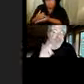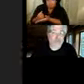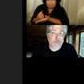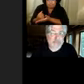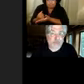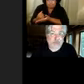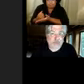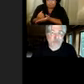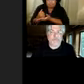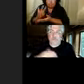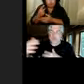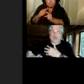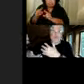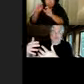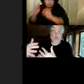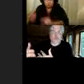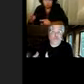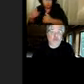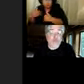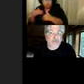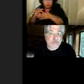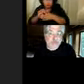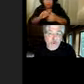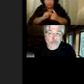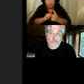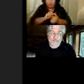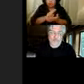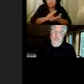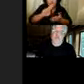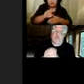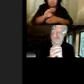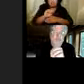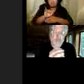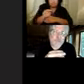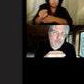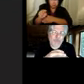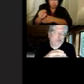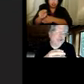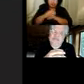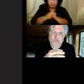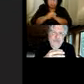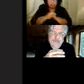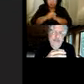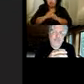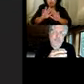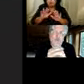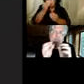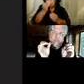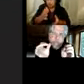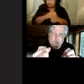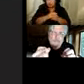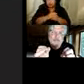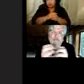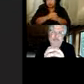Y eso al paso de tres encuestas que hicimos y eso en relación a un conjunto con la